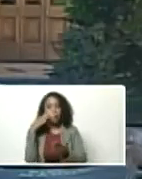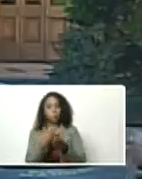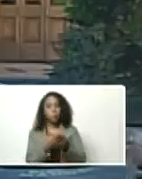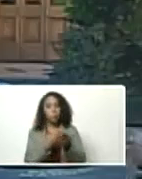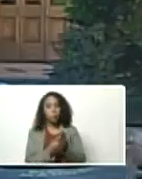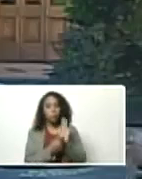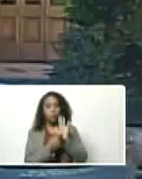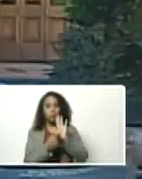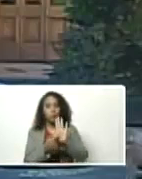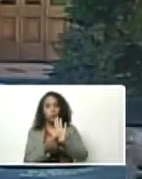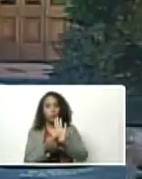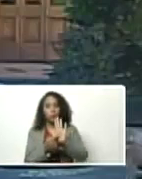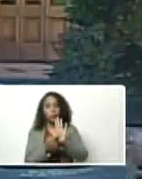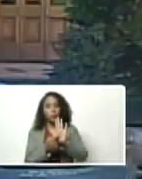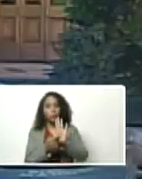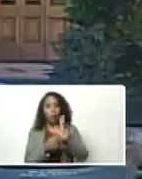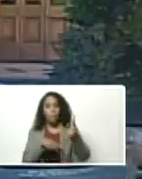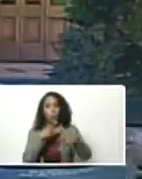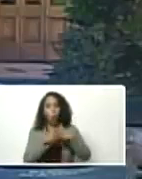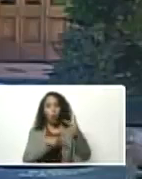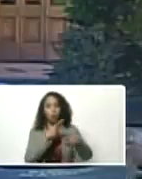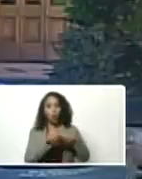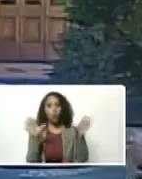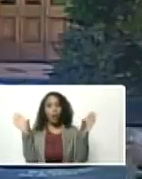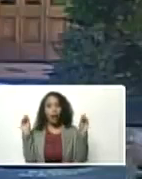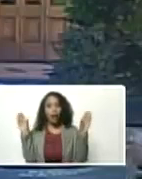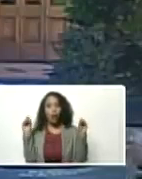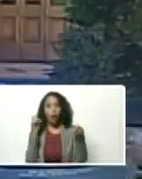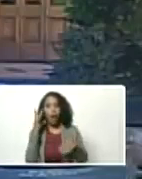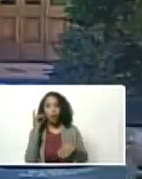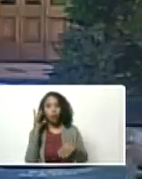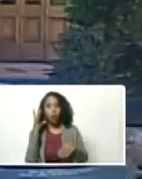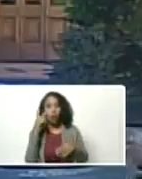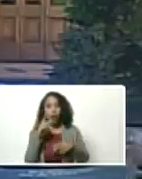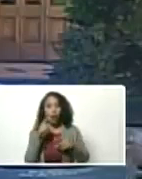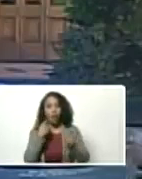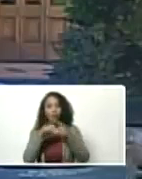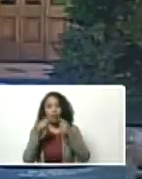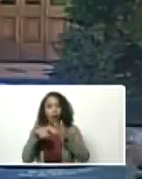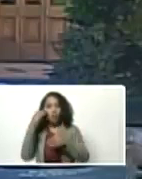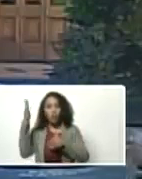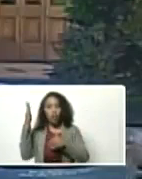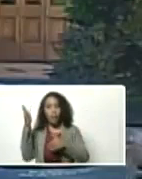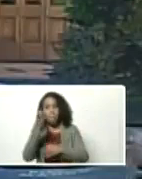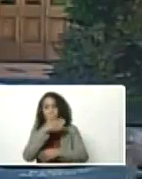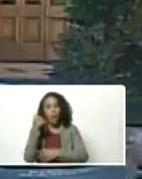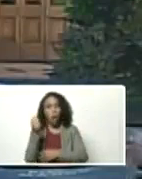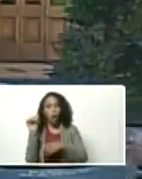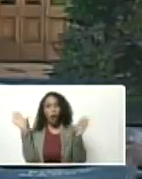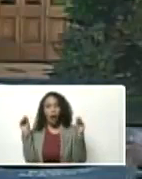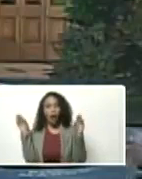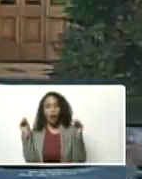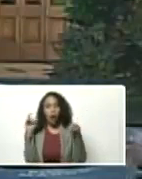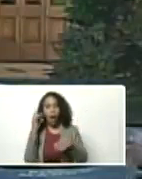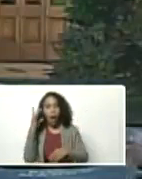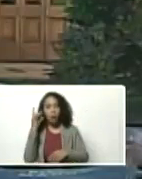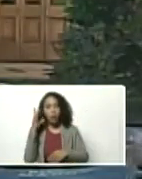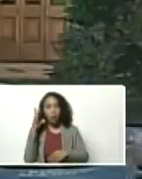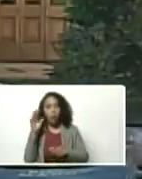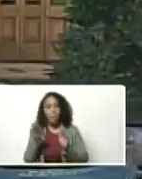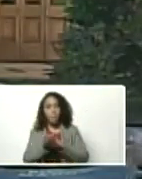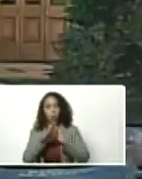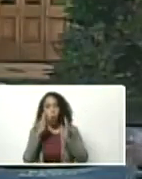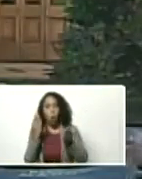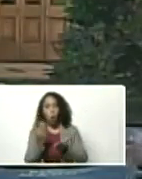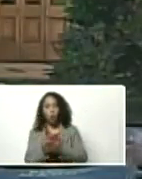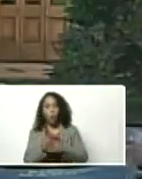Román Maniglia, la producción del cangrejo azul y la exportación del mejor cangrejo azul del mundo